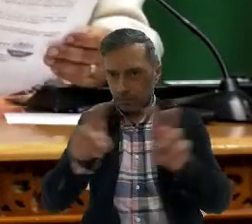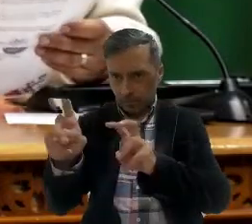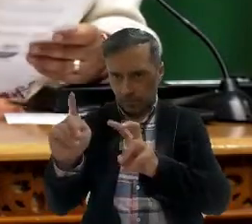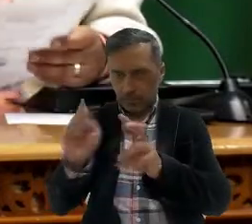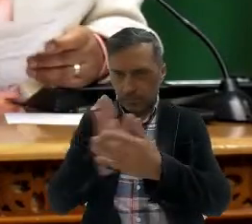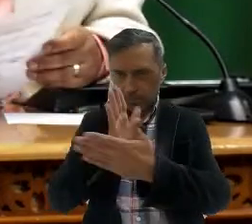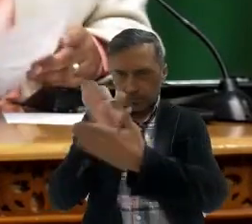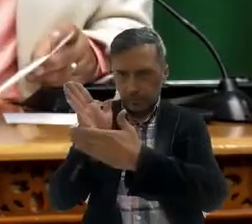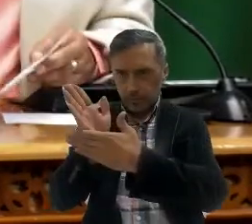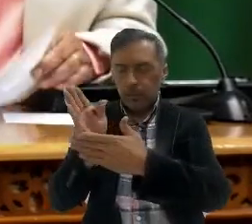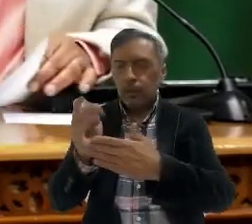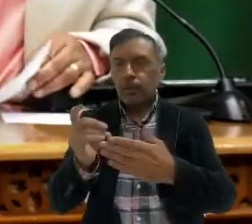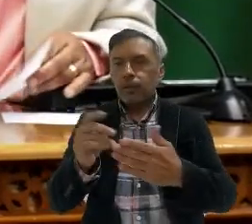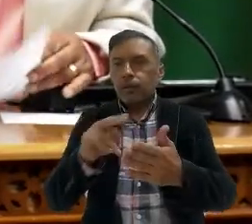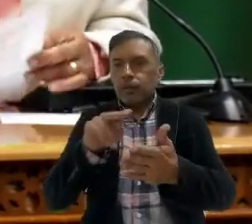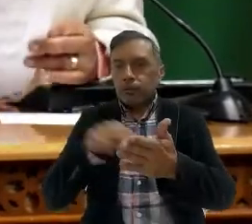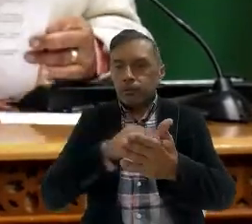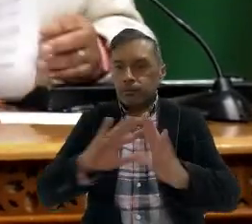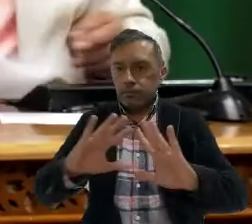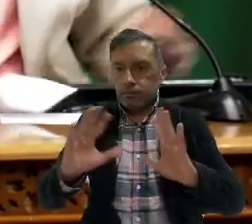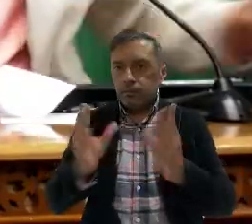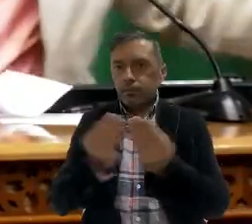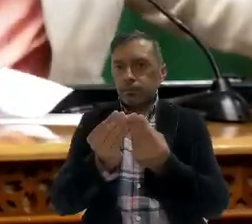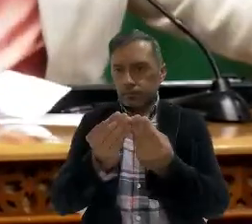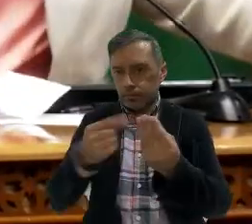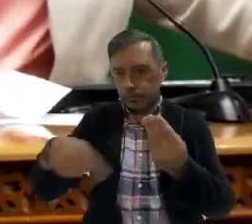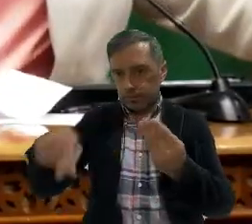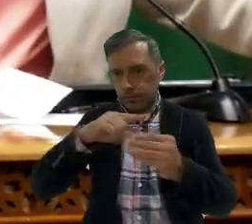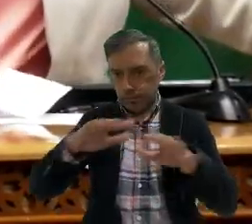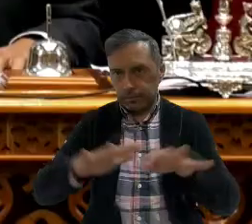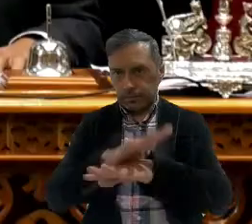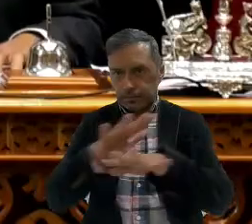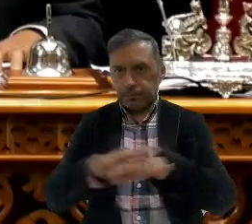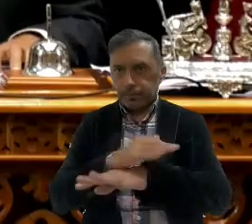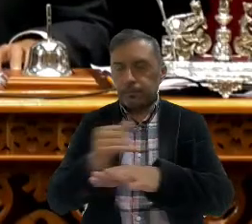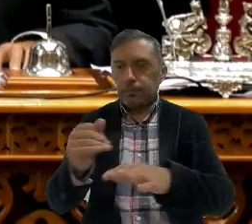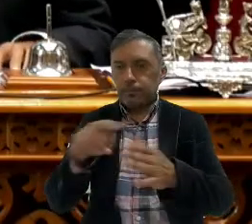juntos armamos el cambio. Es cuanto, presidente. Gracias, diputada Marbelena. Lo tiene por enterado.